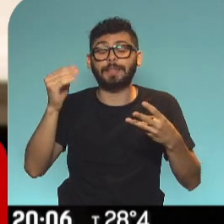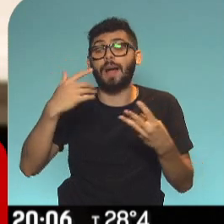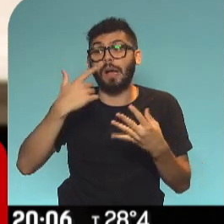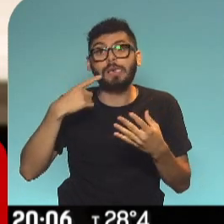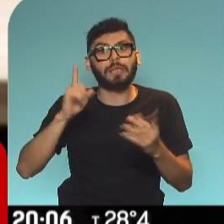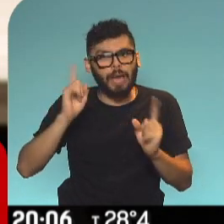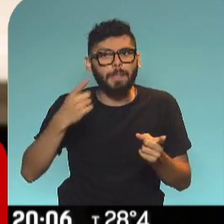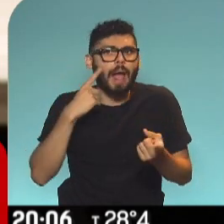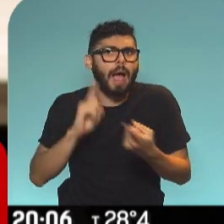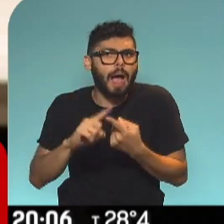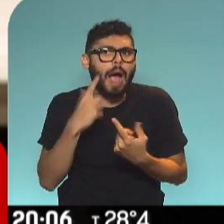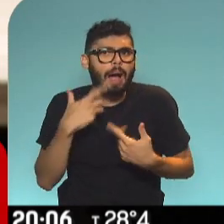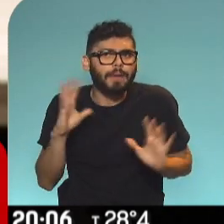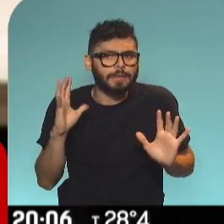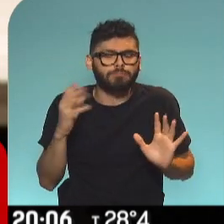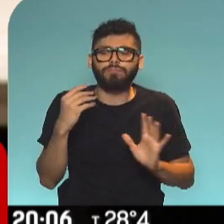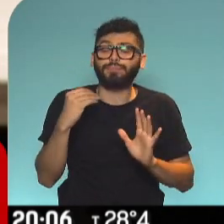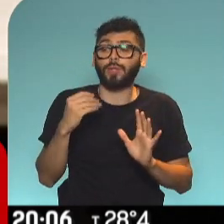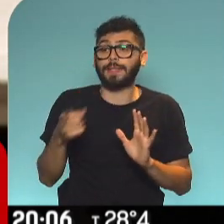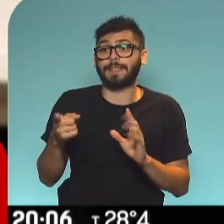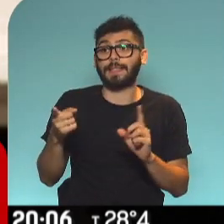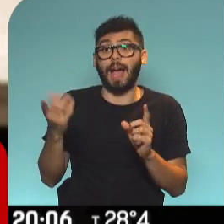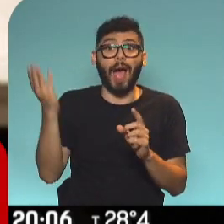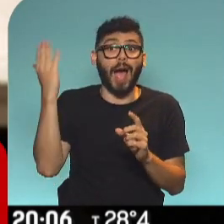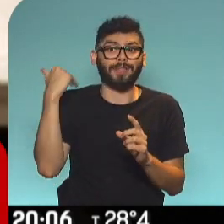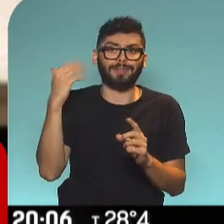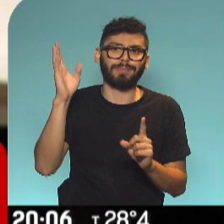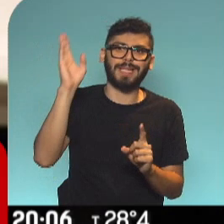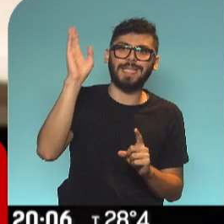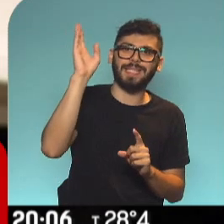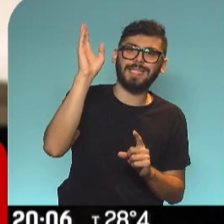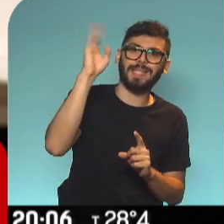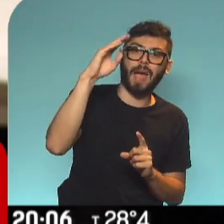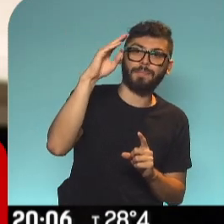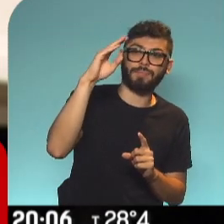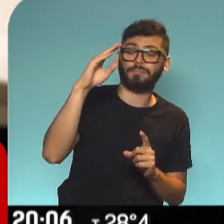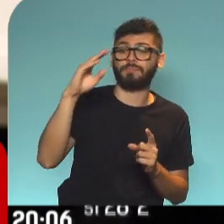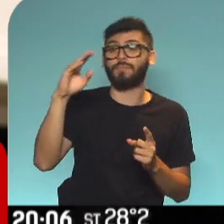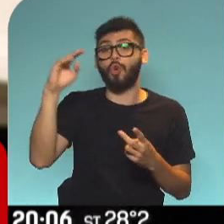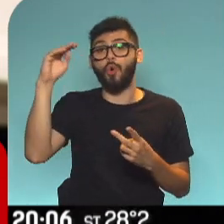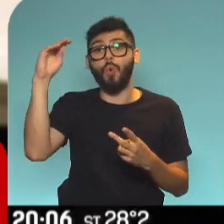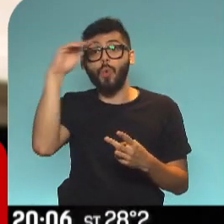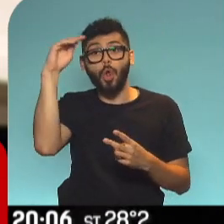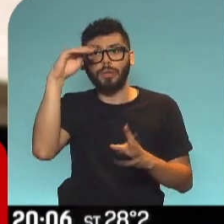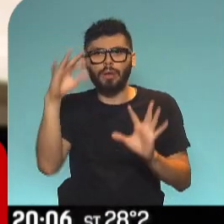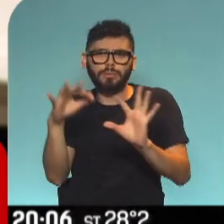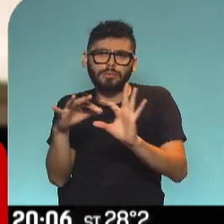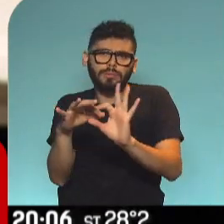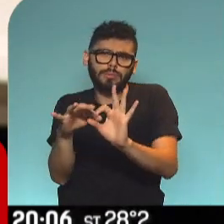analizando, porque digamos, ahí teníamos un acercamiento muy estrecho entre el presidente Jair Bolsonaro y